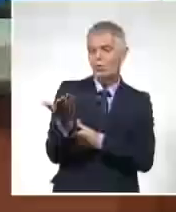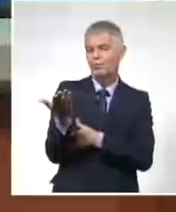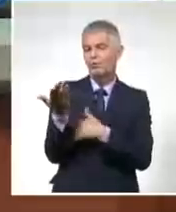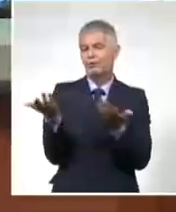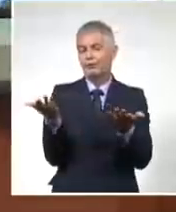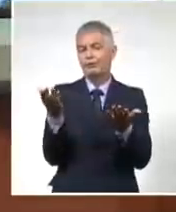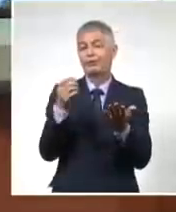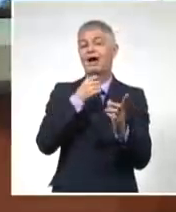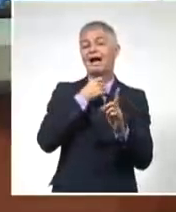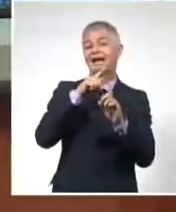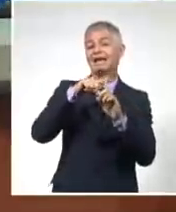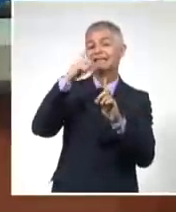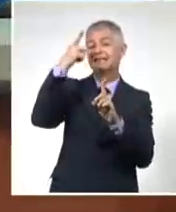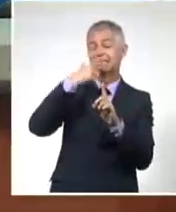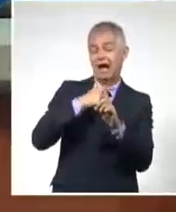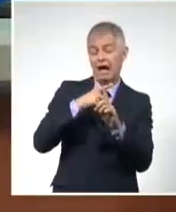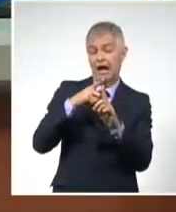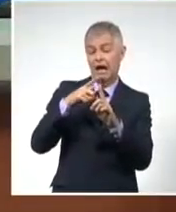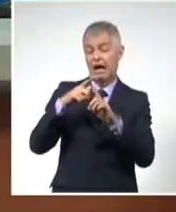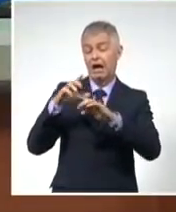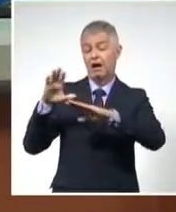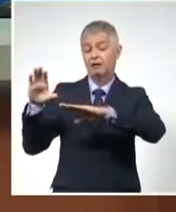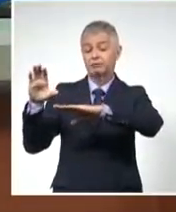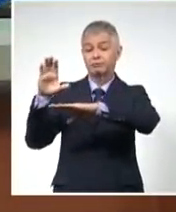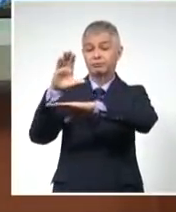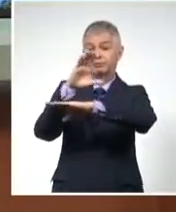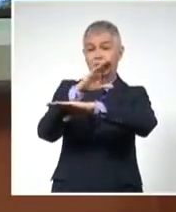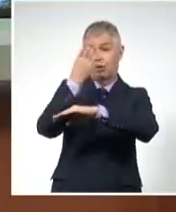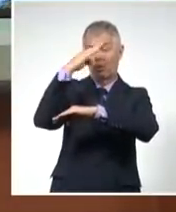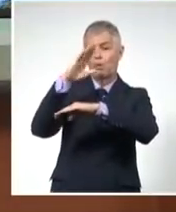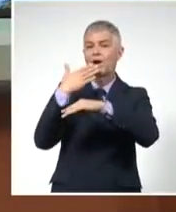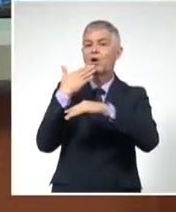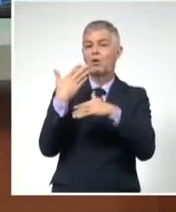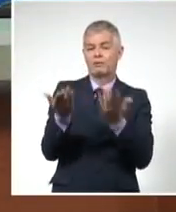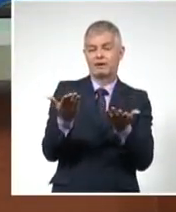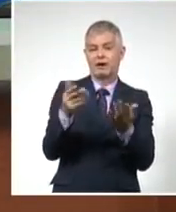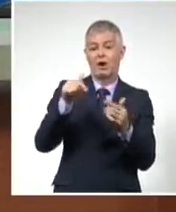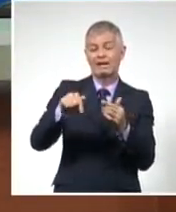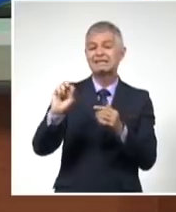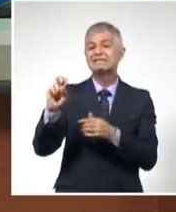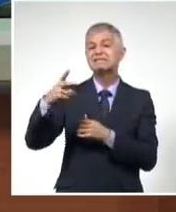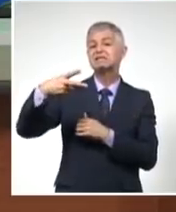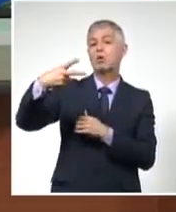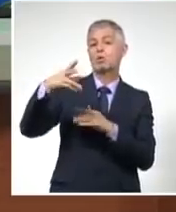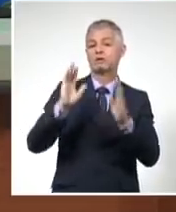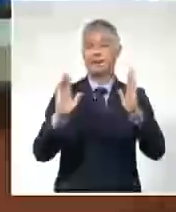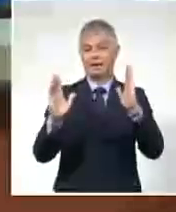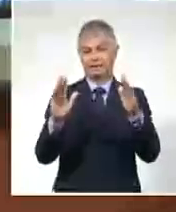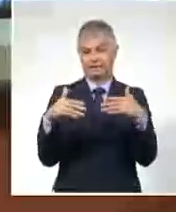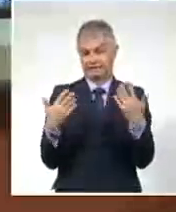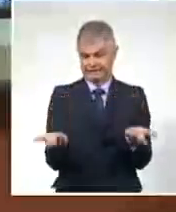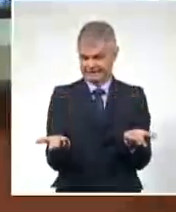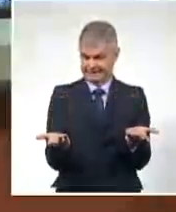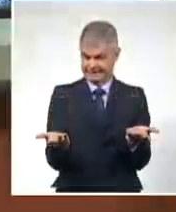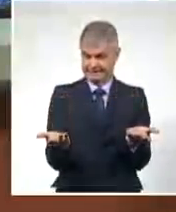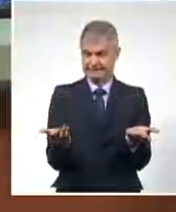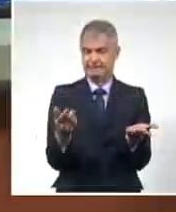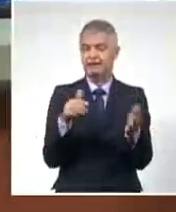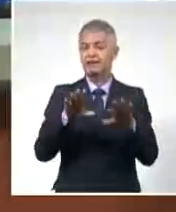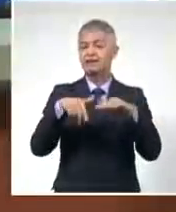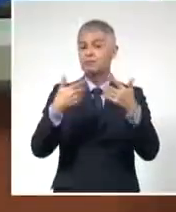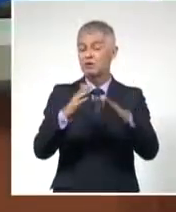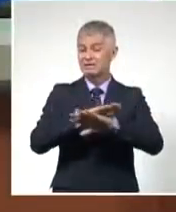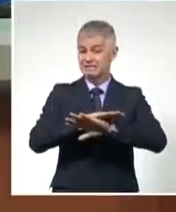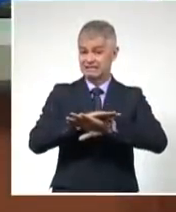de ETA al cruzar sobre el país, pero sobre todo lo que nos falta, la segunda parte, qué va a pasar con ETA cuando pase